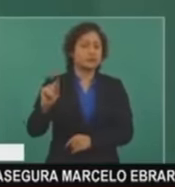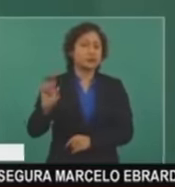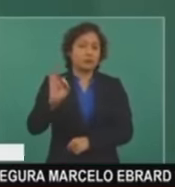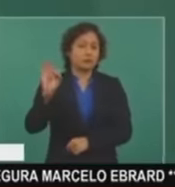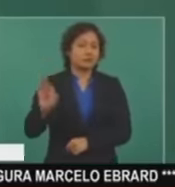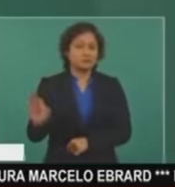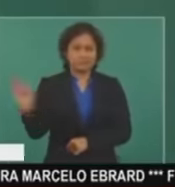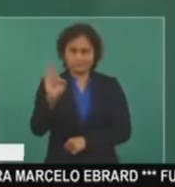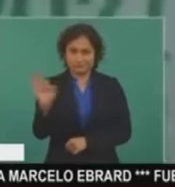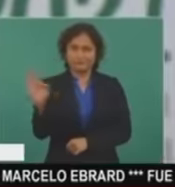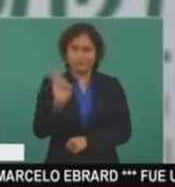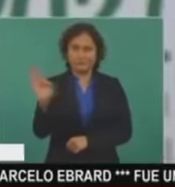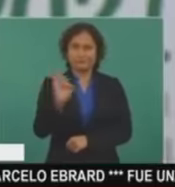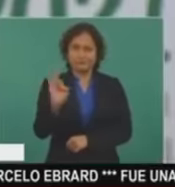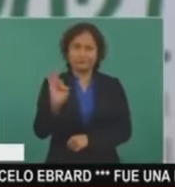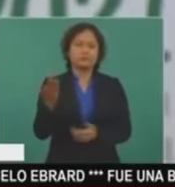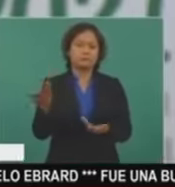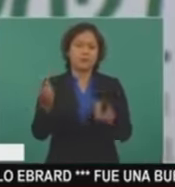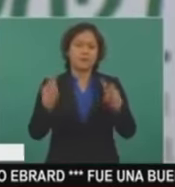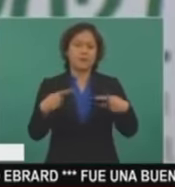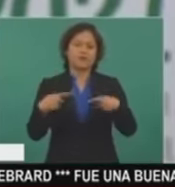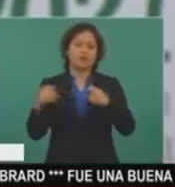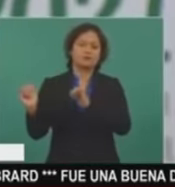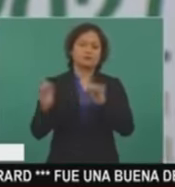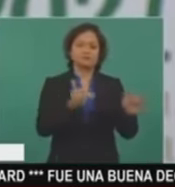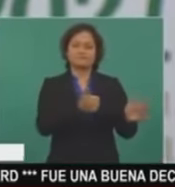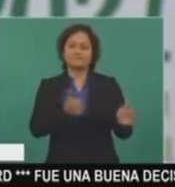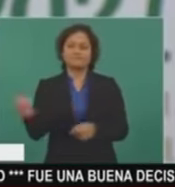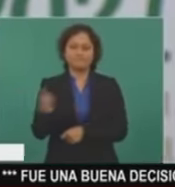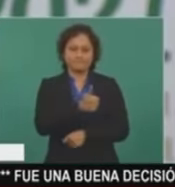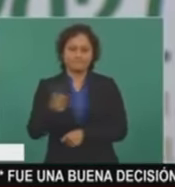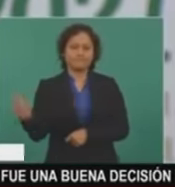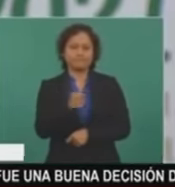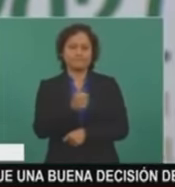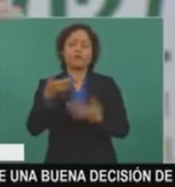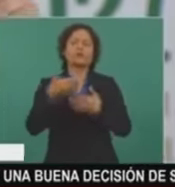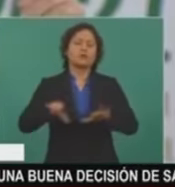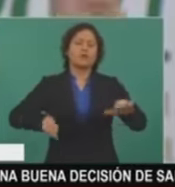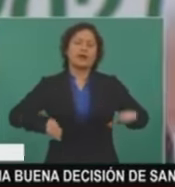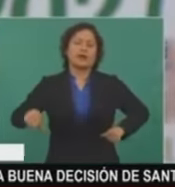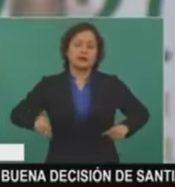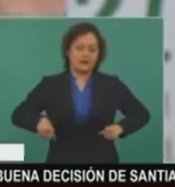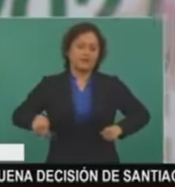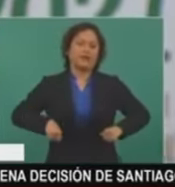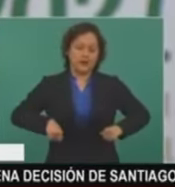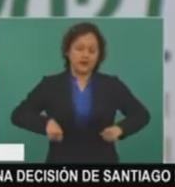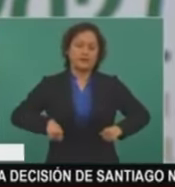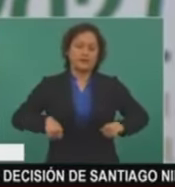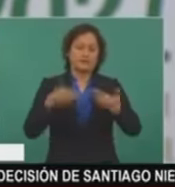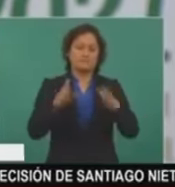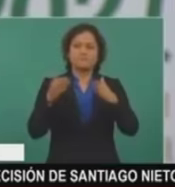de incremento de tráfico en actividades denominadas no esenciales, turismo, comercio, visitas para